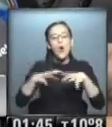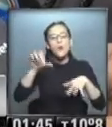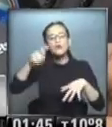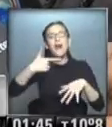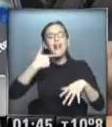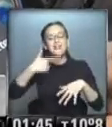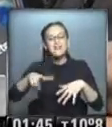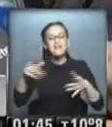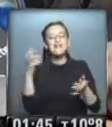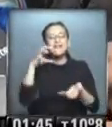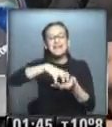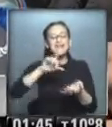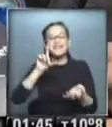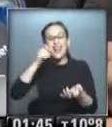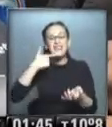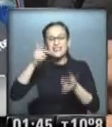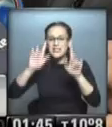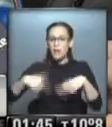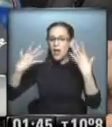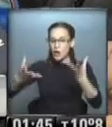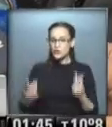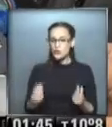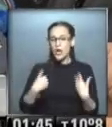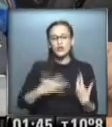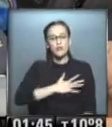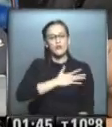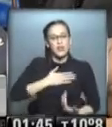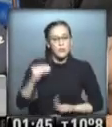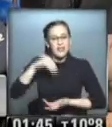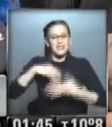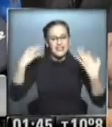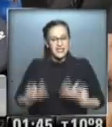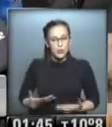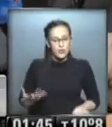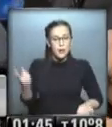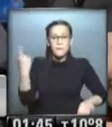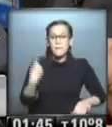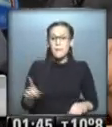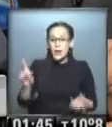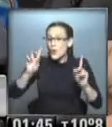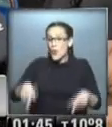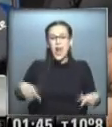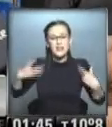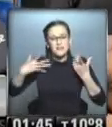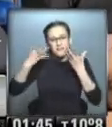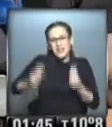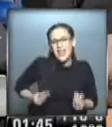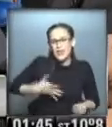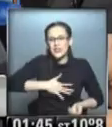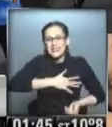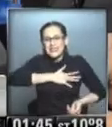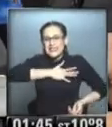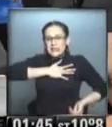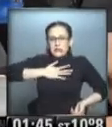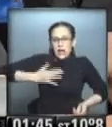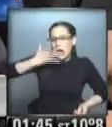la defensa, lo que de alguna manera nos hace sentir un poquito más respaldados. Pero no dejamos de tener miedo, no dejamos de estar angustiados,